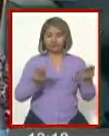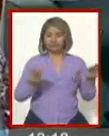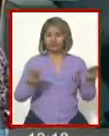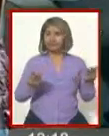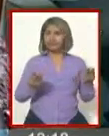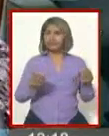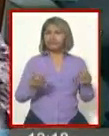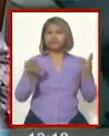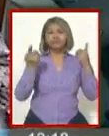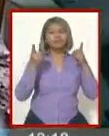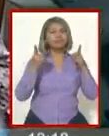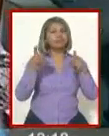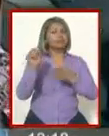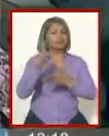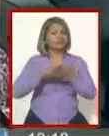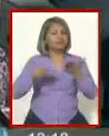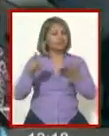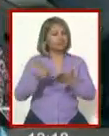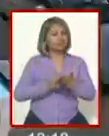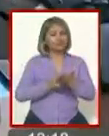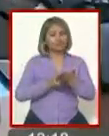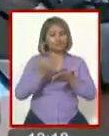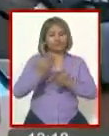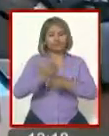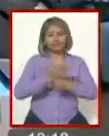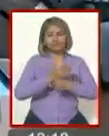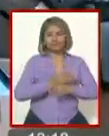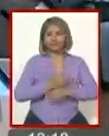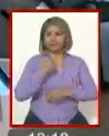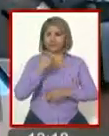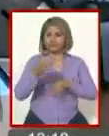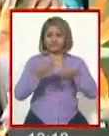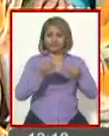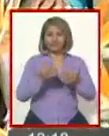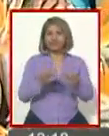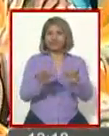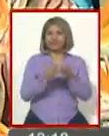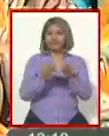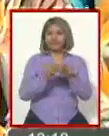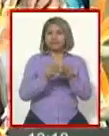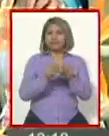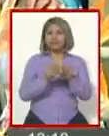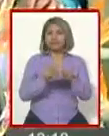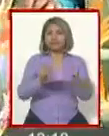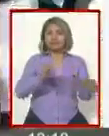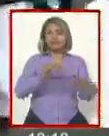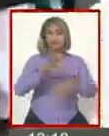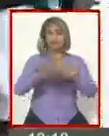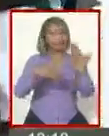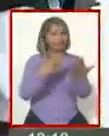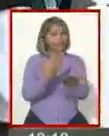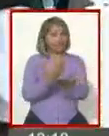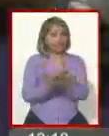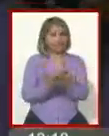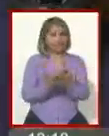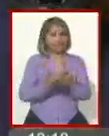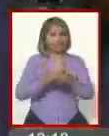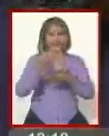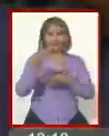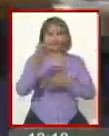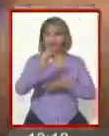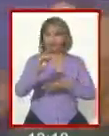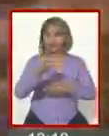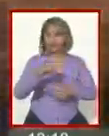material y cuándo se anuló también ese proceso. Según se conoce, la sesión en la cual se va a explicar todos estos detalles será este